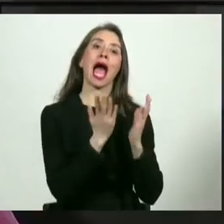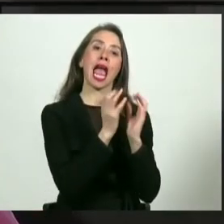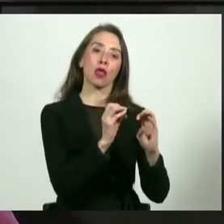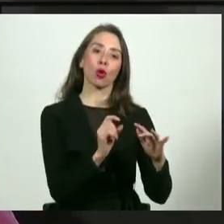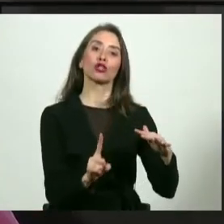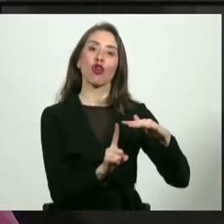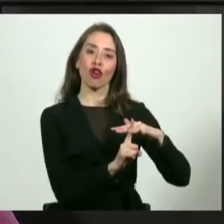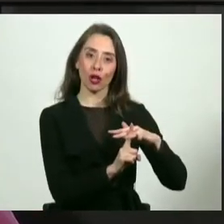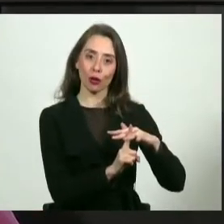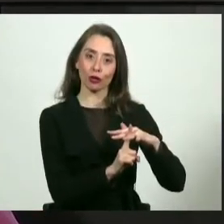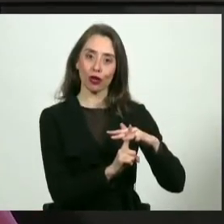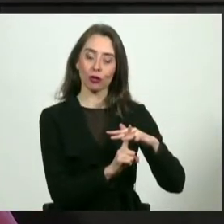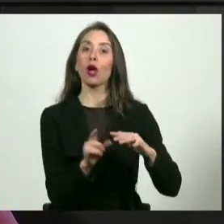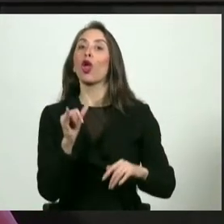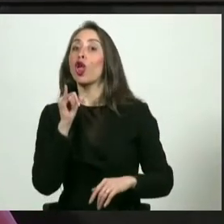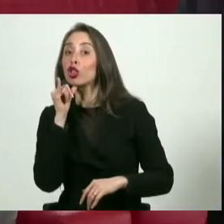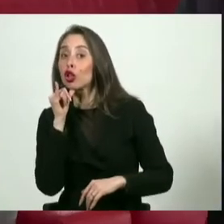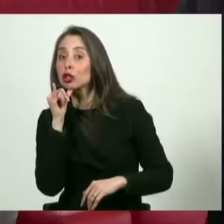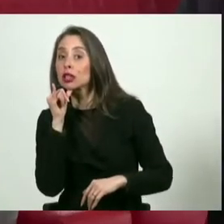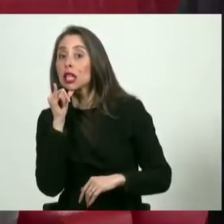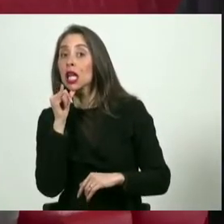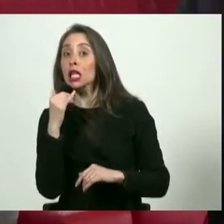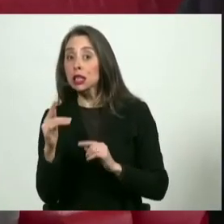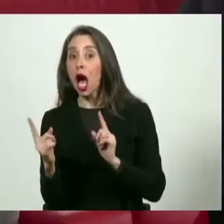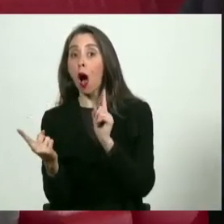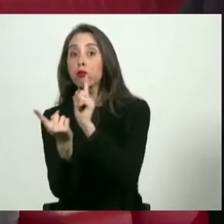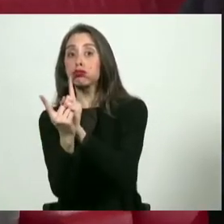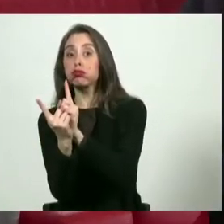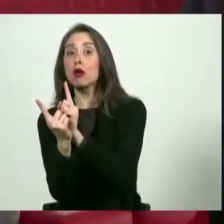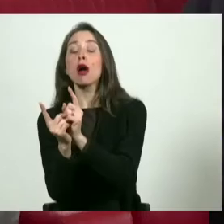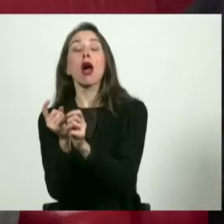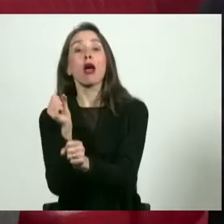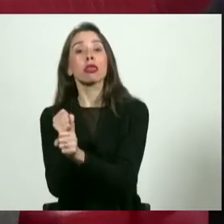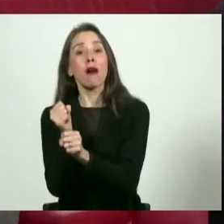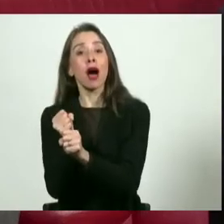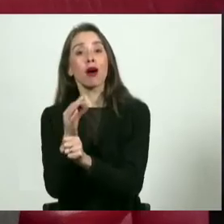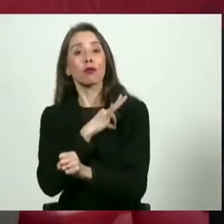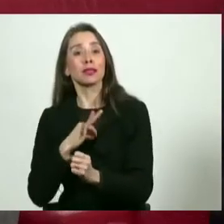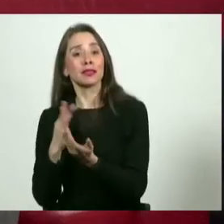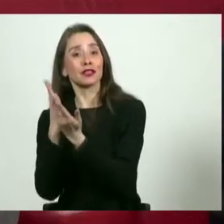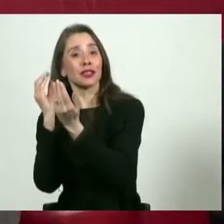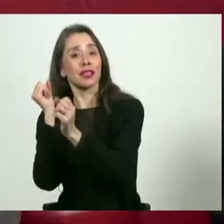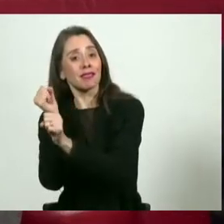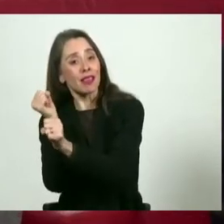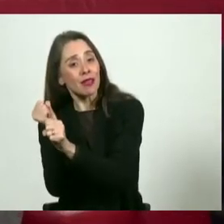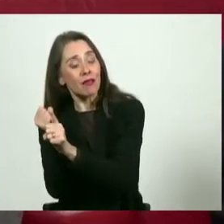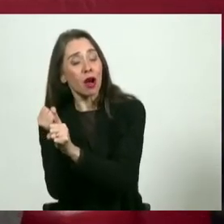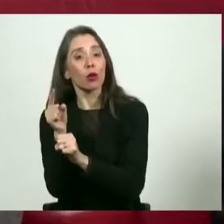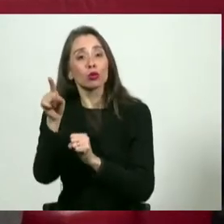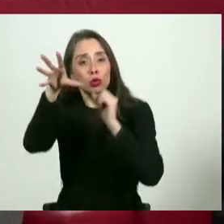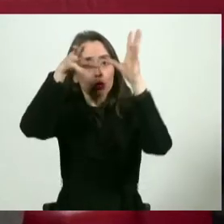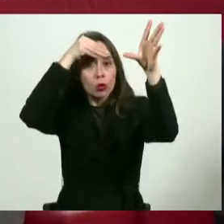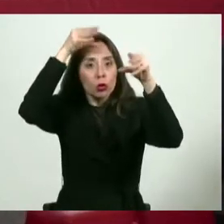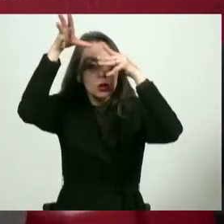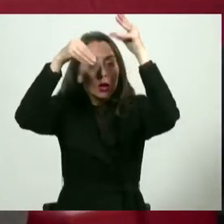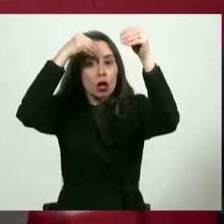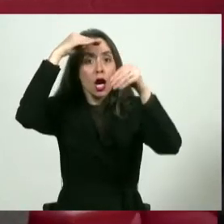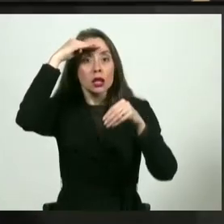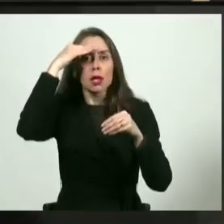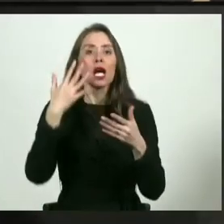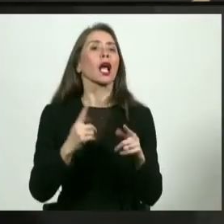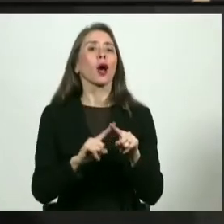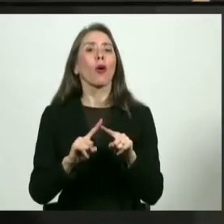inclusión. No sé si lo habrá con trabajo, y dada la experiencia que ya ha adquirido, ¿en qué otros aspectos